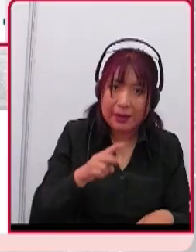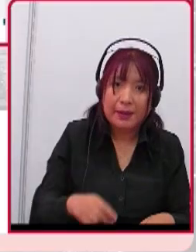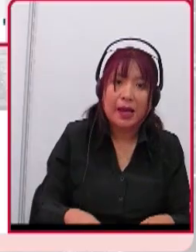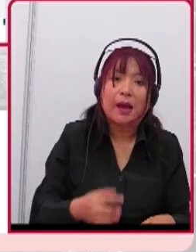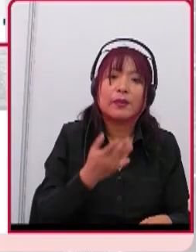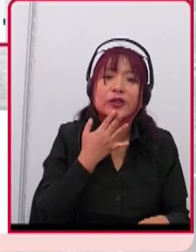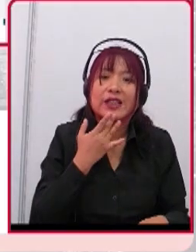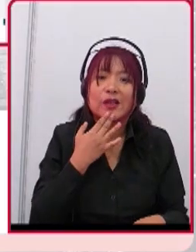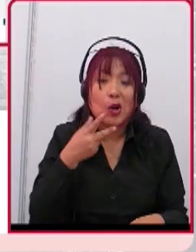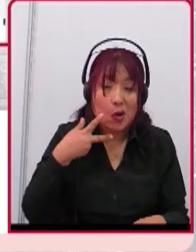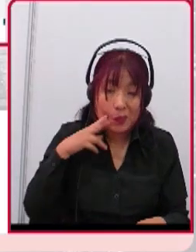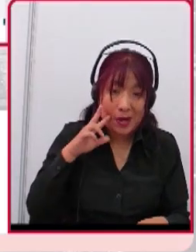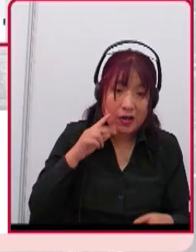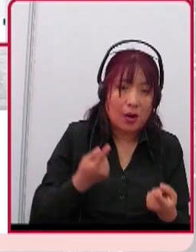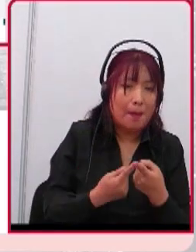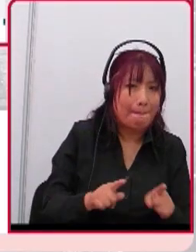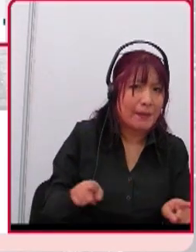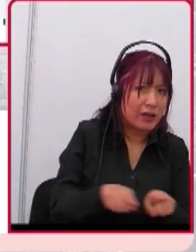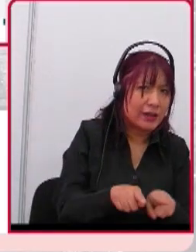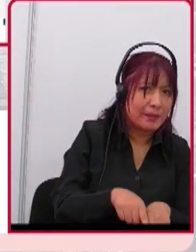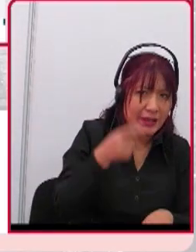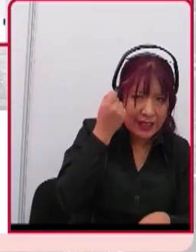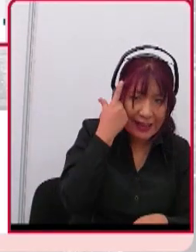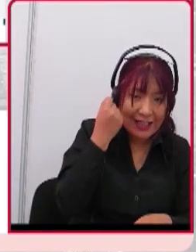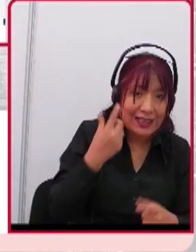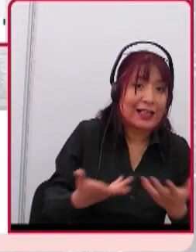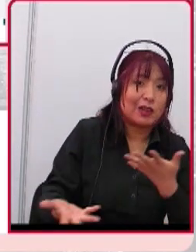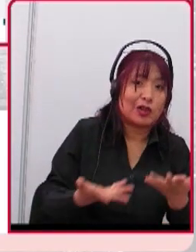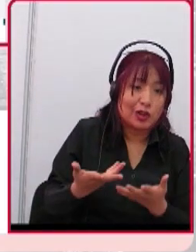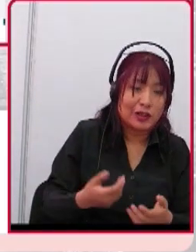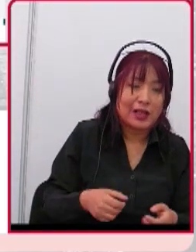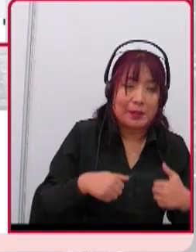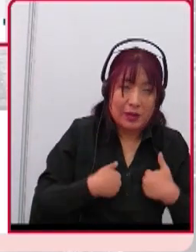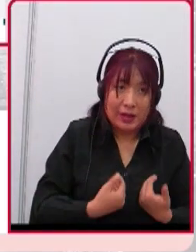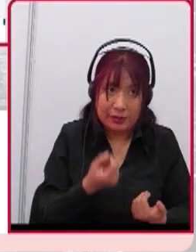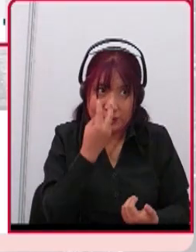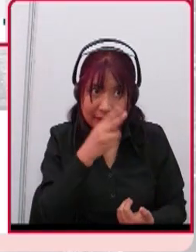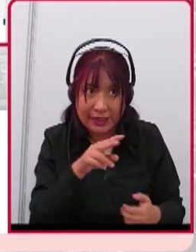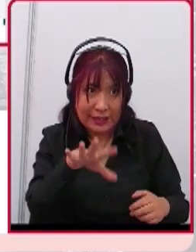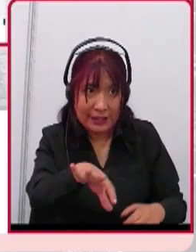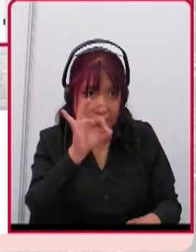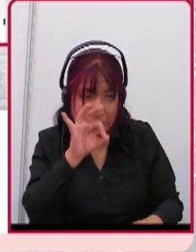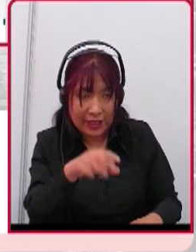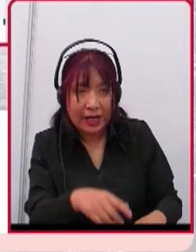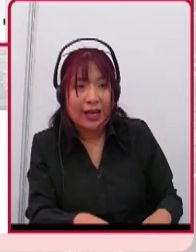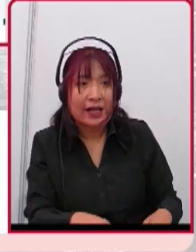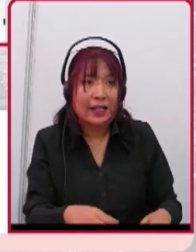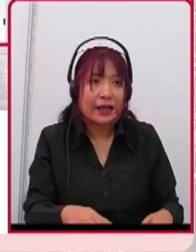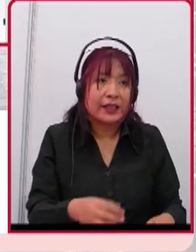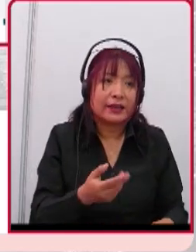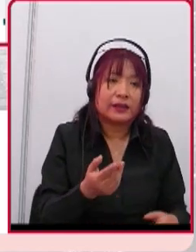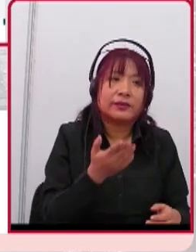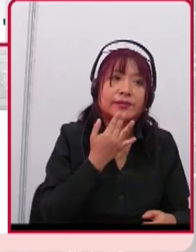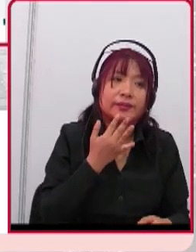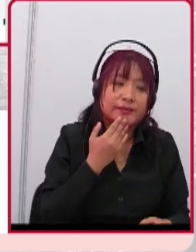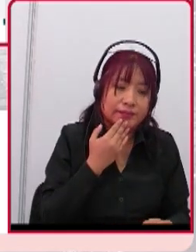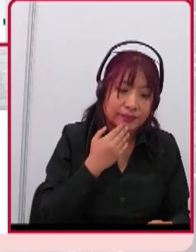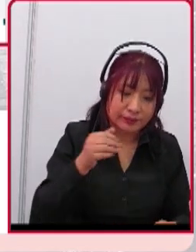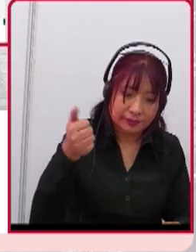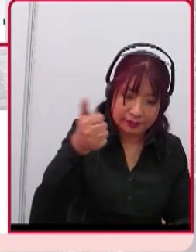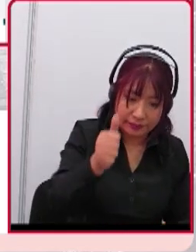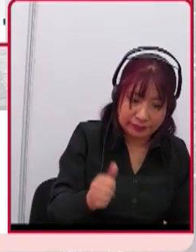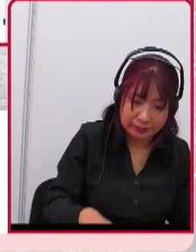desperdicie también el rango amarillo y el rango verde para que nuestros geólogos puedan ser analizados dentro de lo que es el área